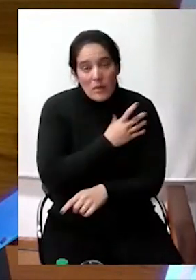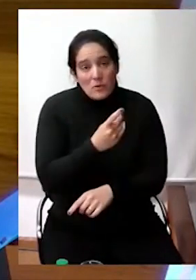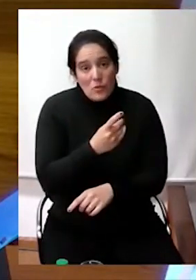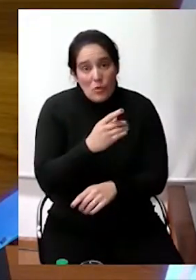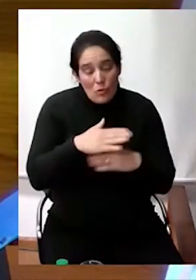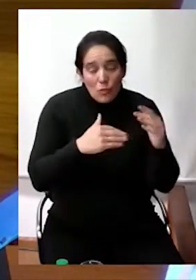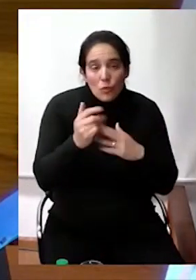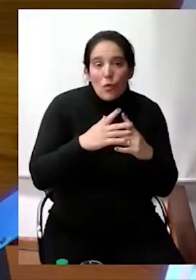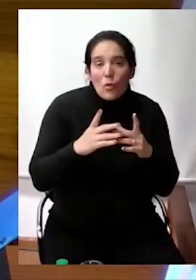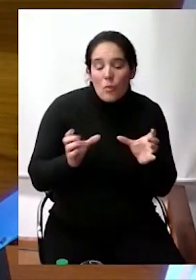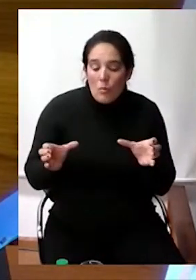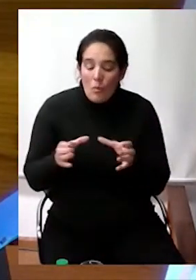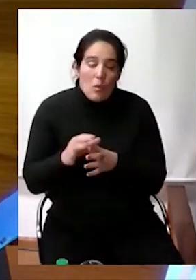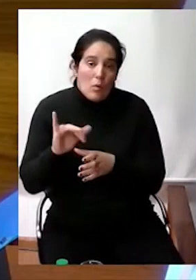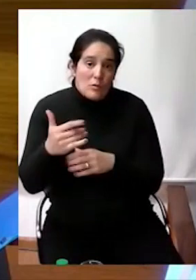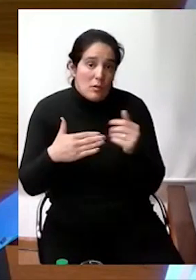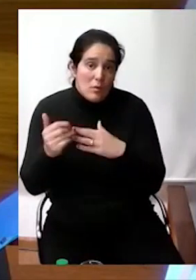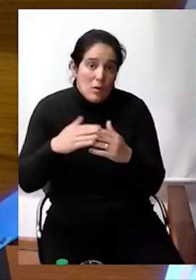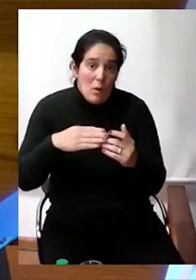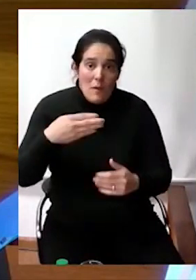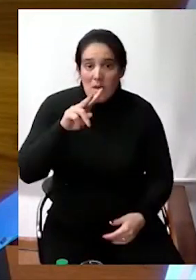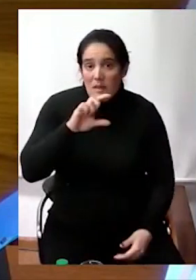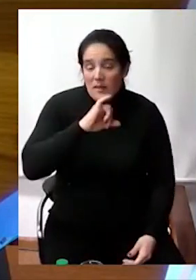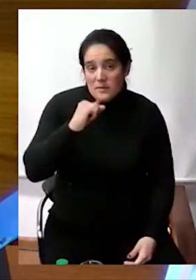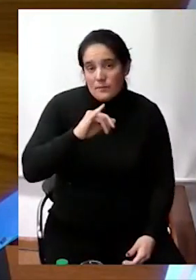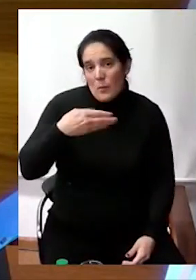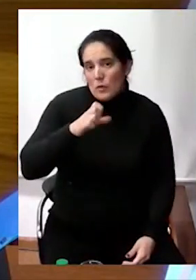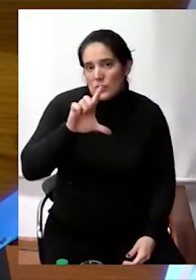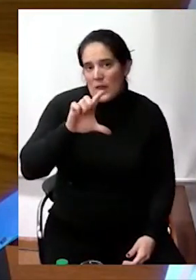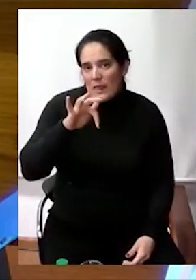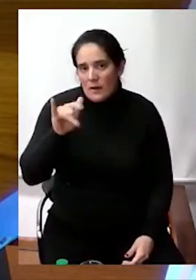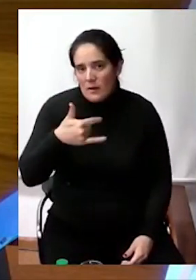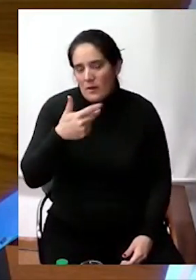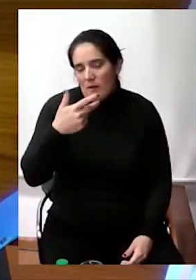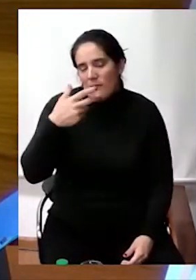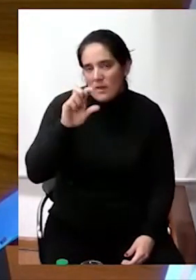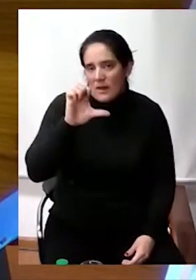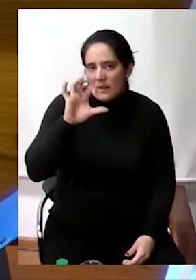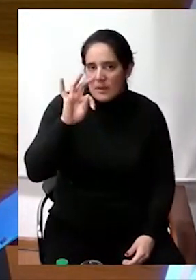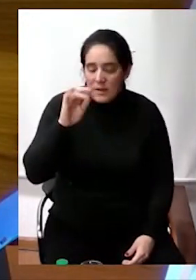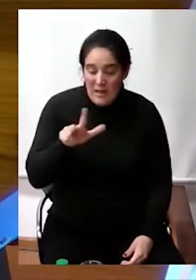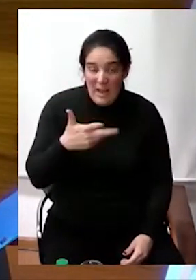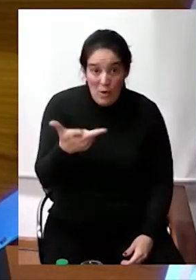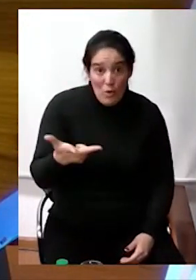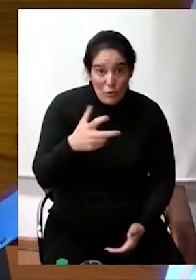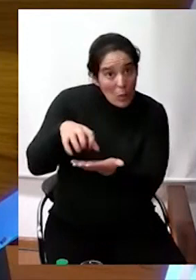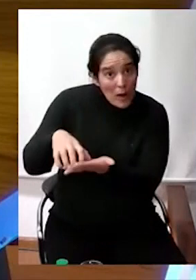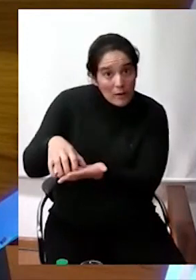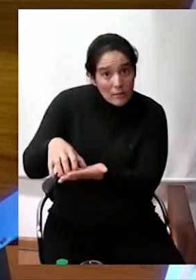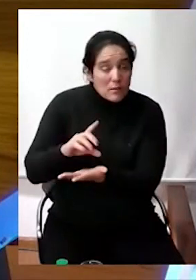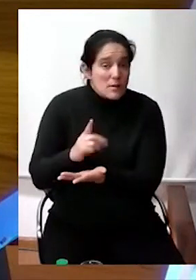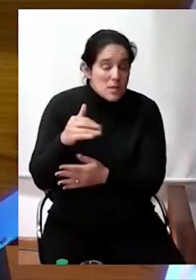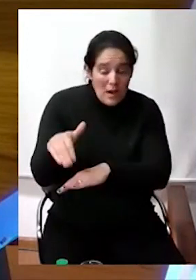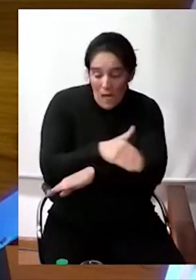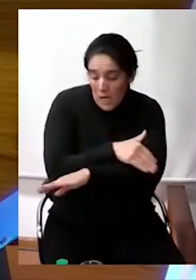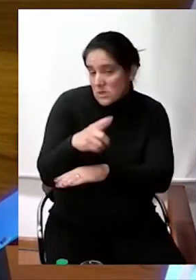obras con las obras que se estaban haciendo en Valdés en bugental y en belastiqui concretamente en el tema de caminería y alguna